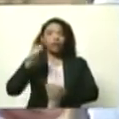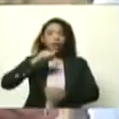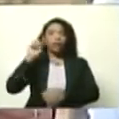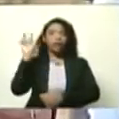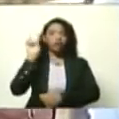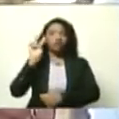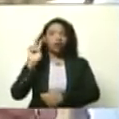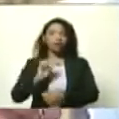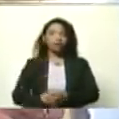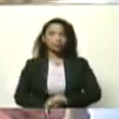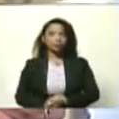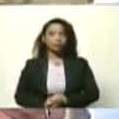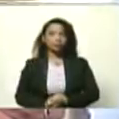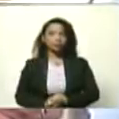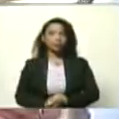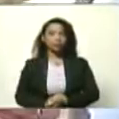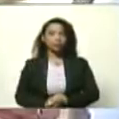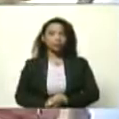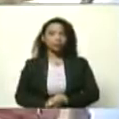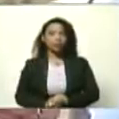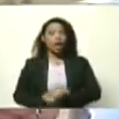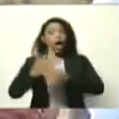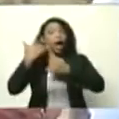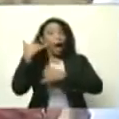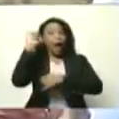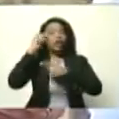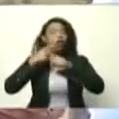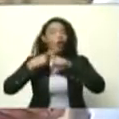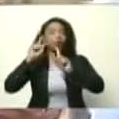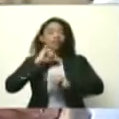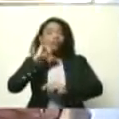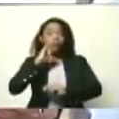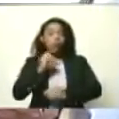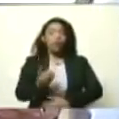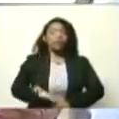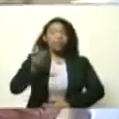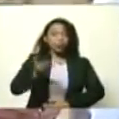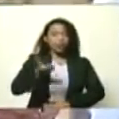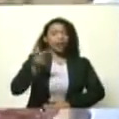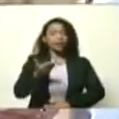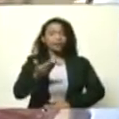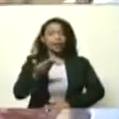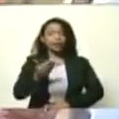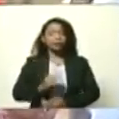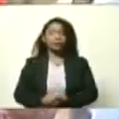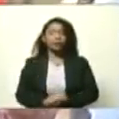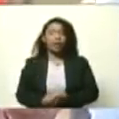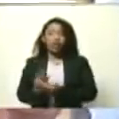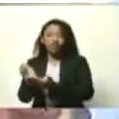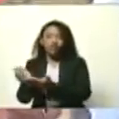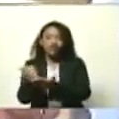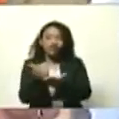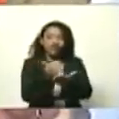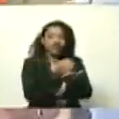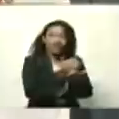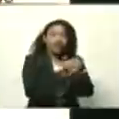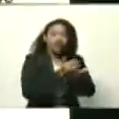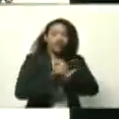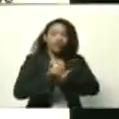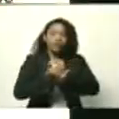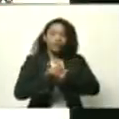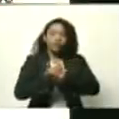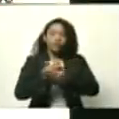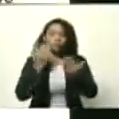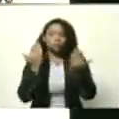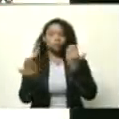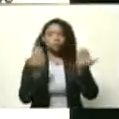Venezuela. Hay otros datos realmente muy alegóricos. La recaudación tributaria, cuando